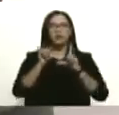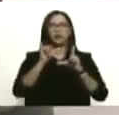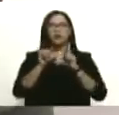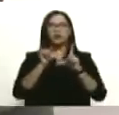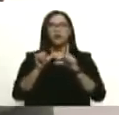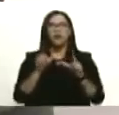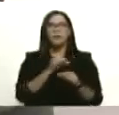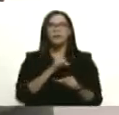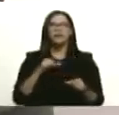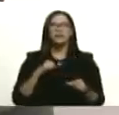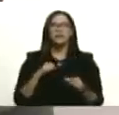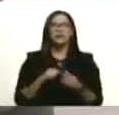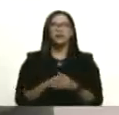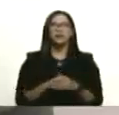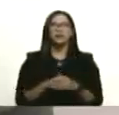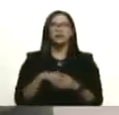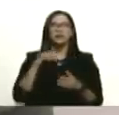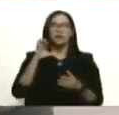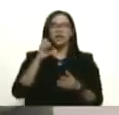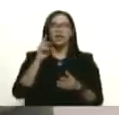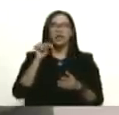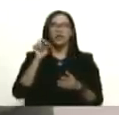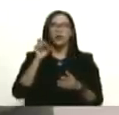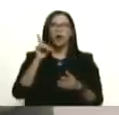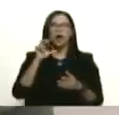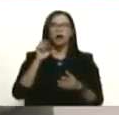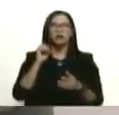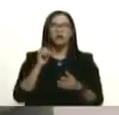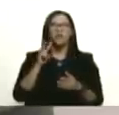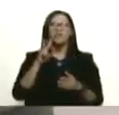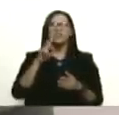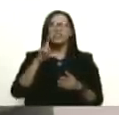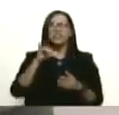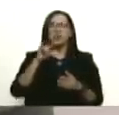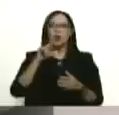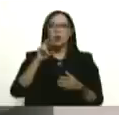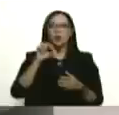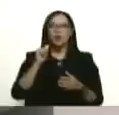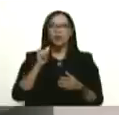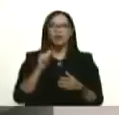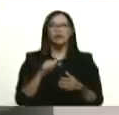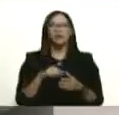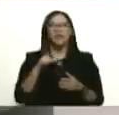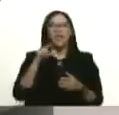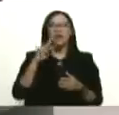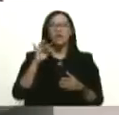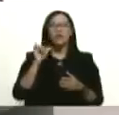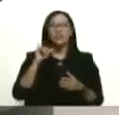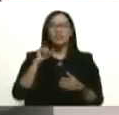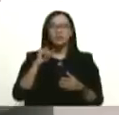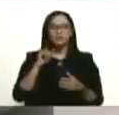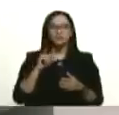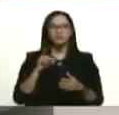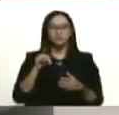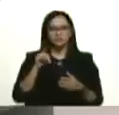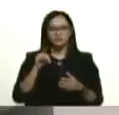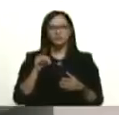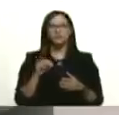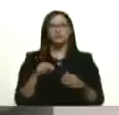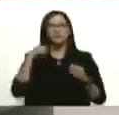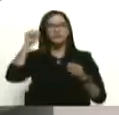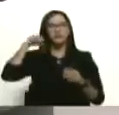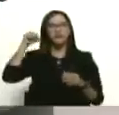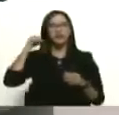canal personal de YouTube. ¿Cómo se llama? Que se llama Eduardo Viloria Daboín, en ese canal. Eduardo Viloria Daboín. Ahí está la película. También está en